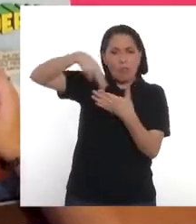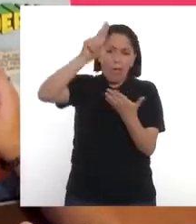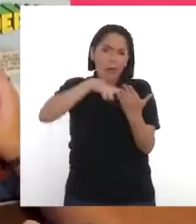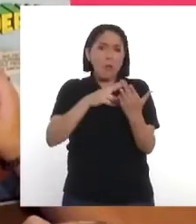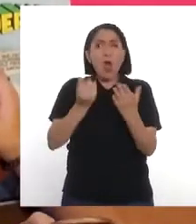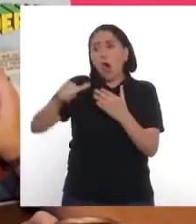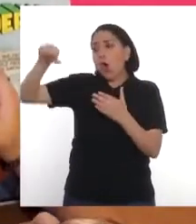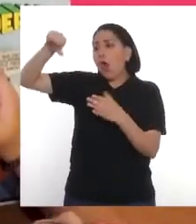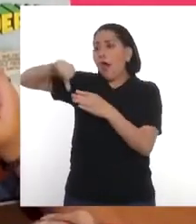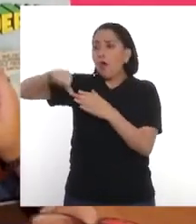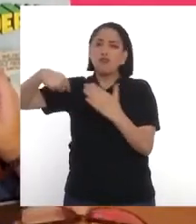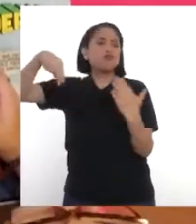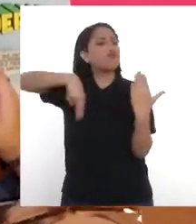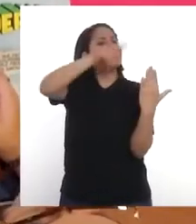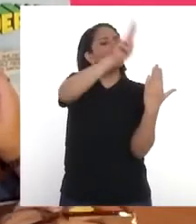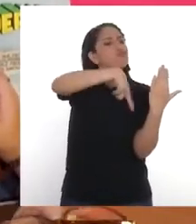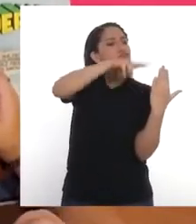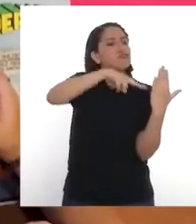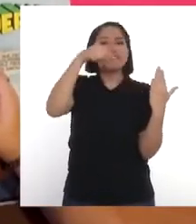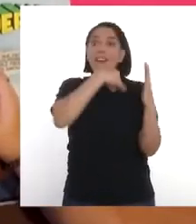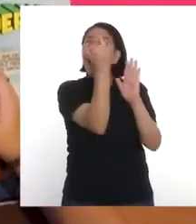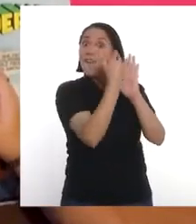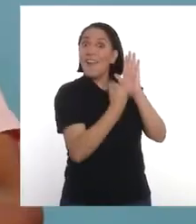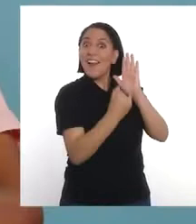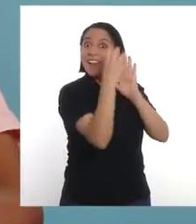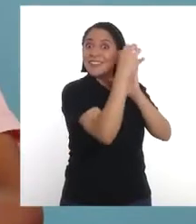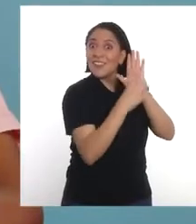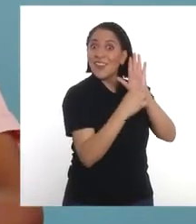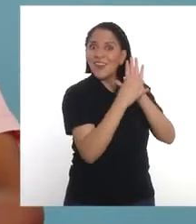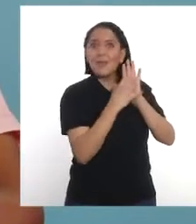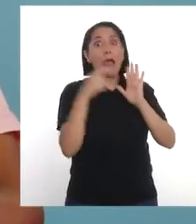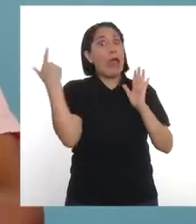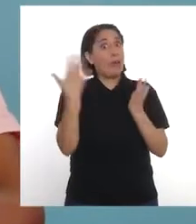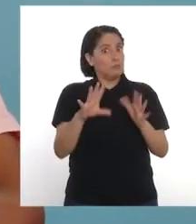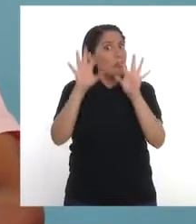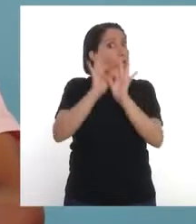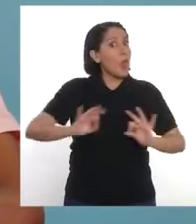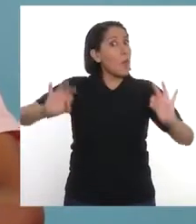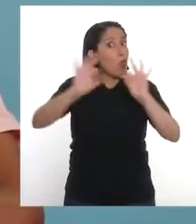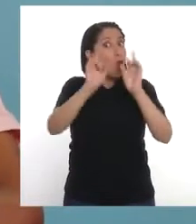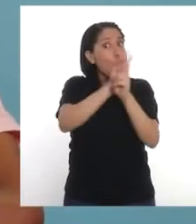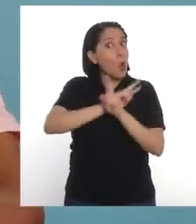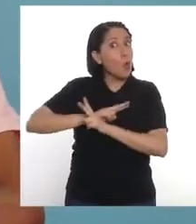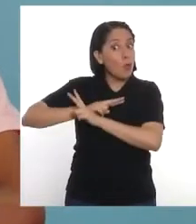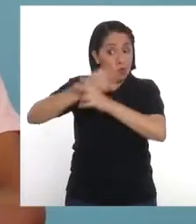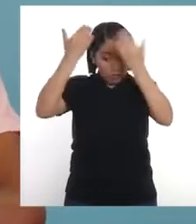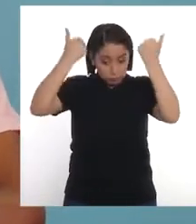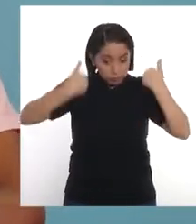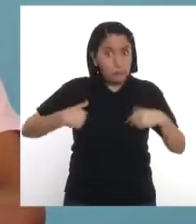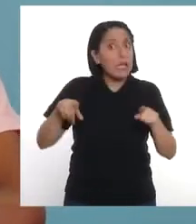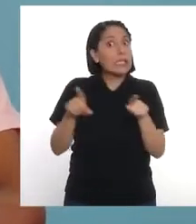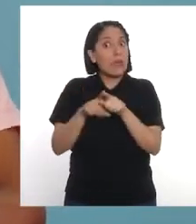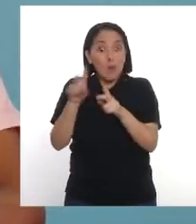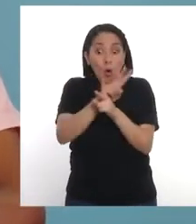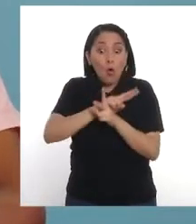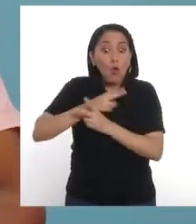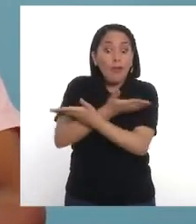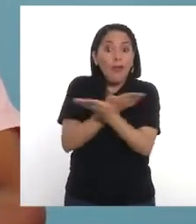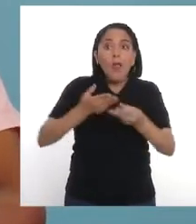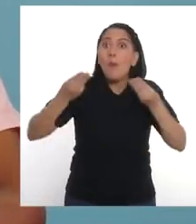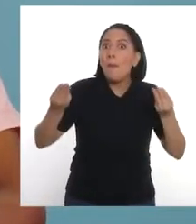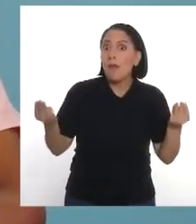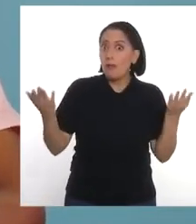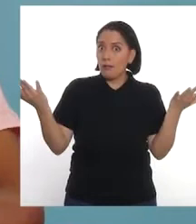o acuarelas para poder pintar nuestro cómic. Ahora es importante cuidarnos y cuidar el espacio y los materiales